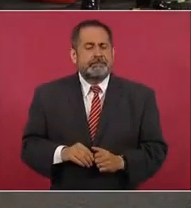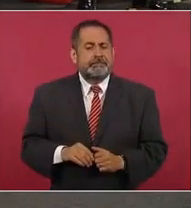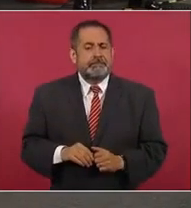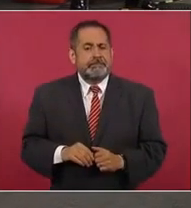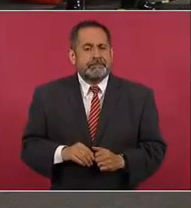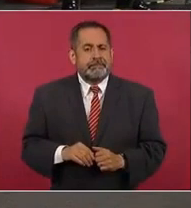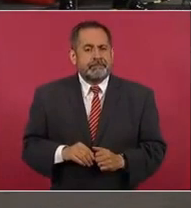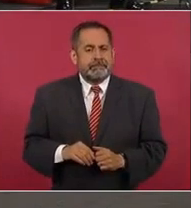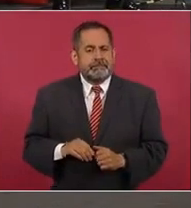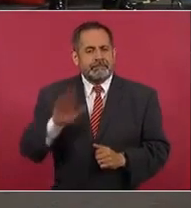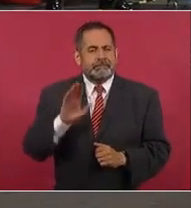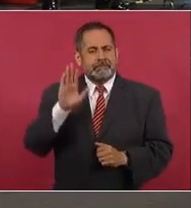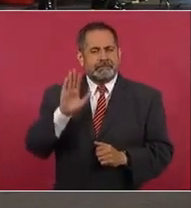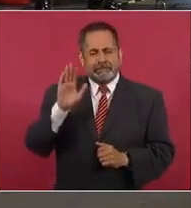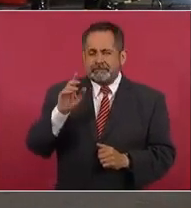nosotros